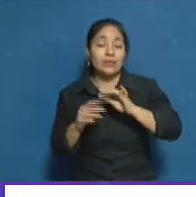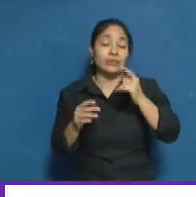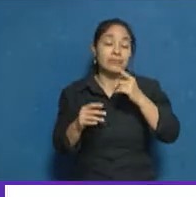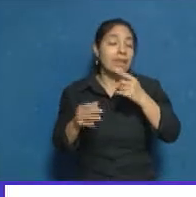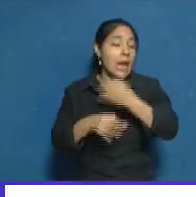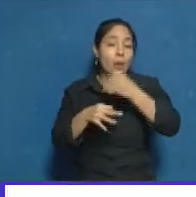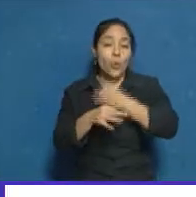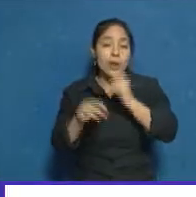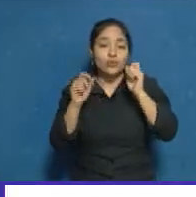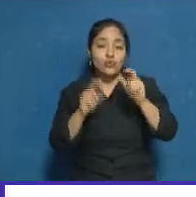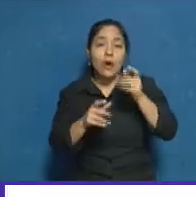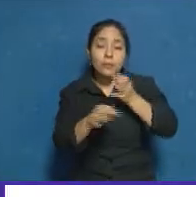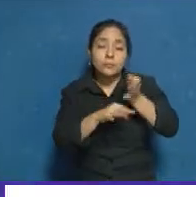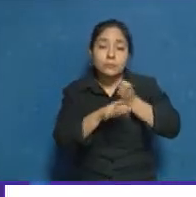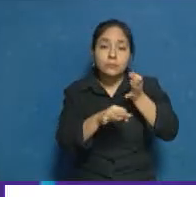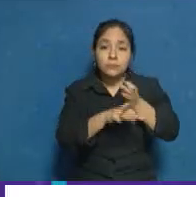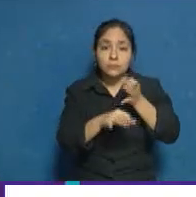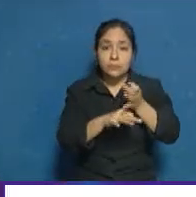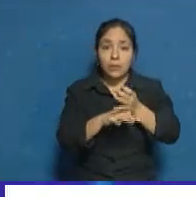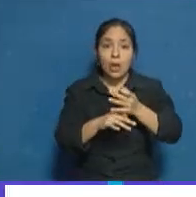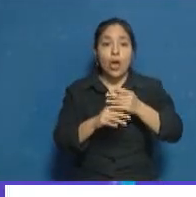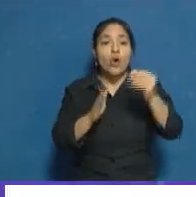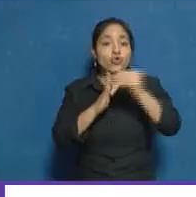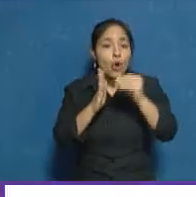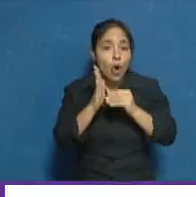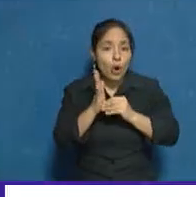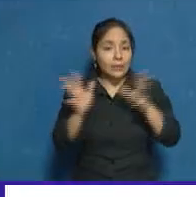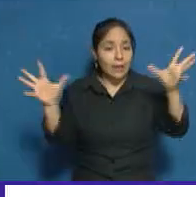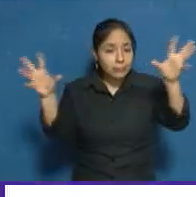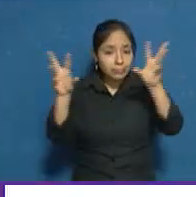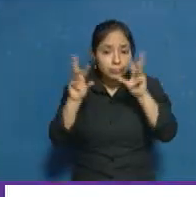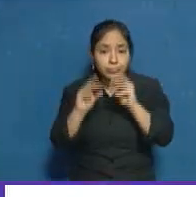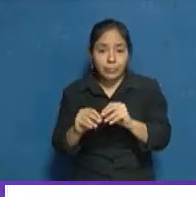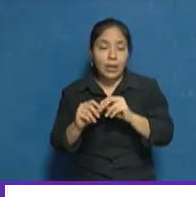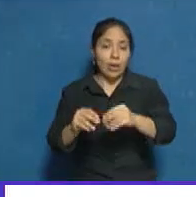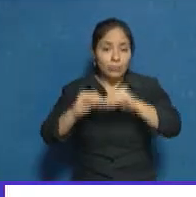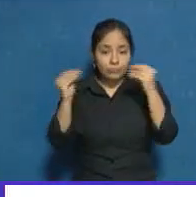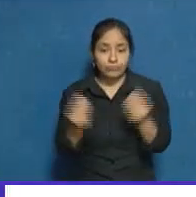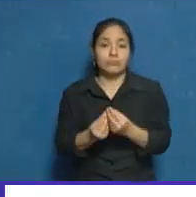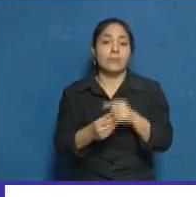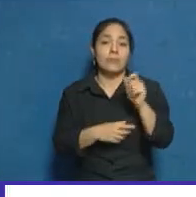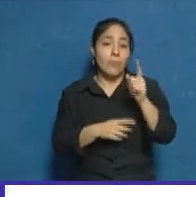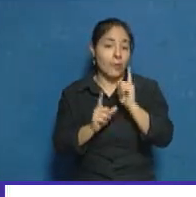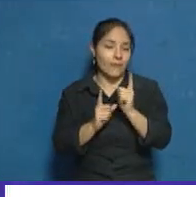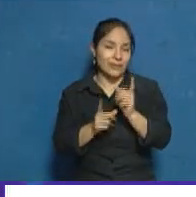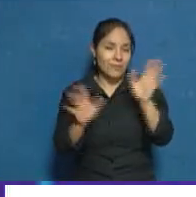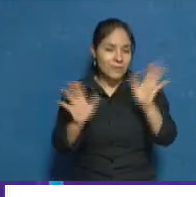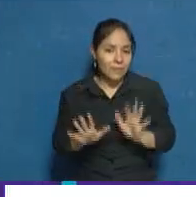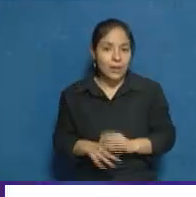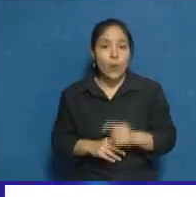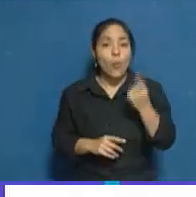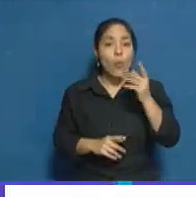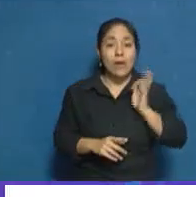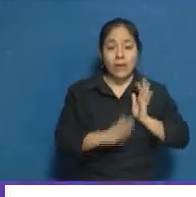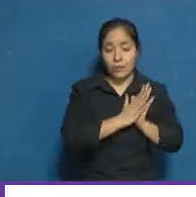institucionales. Se hace una carga de notas, tal cual como te digo, con una ponderación de los docentes, y se mira el año como